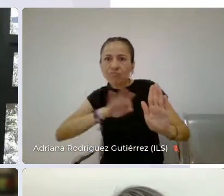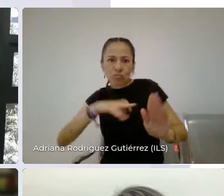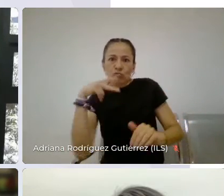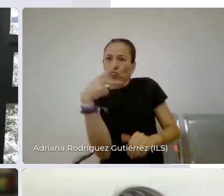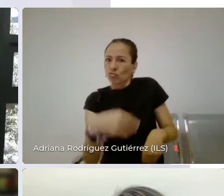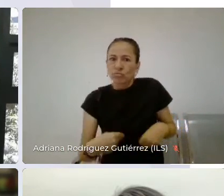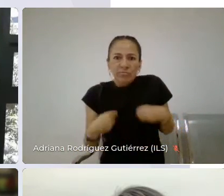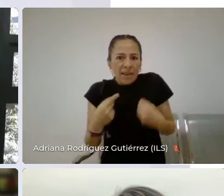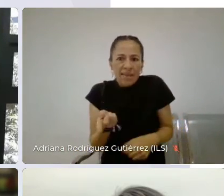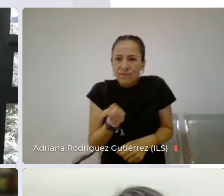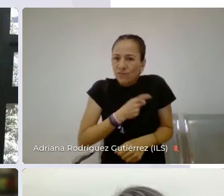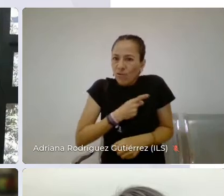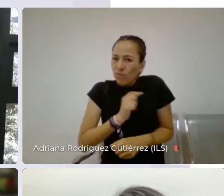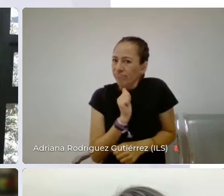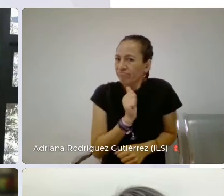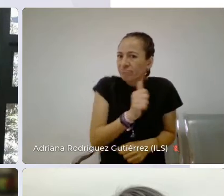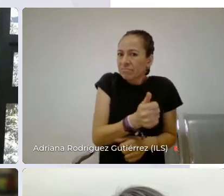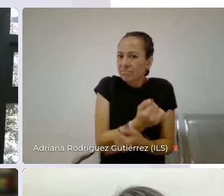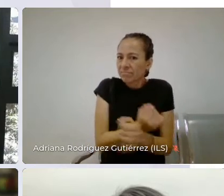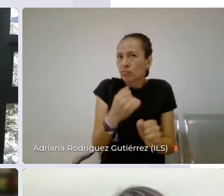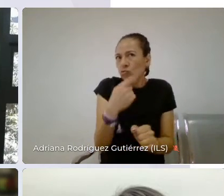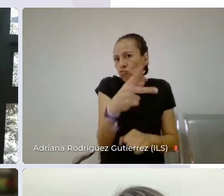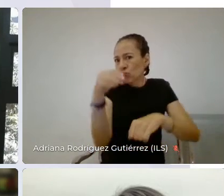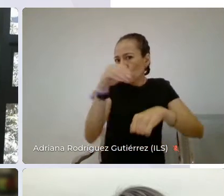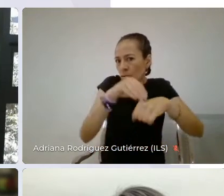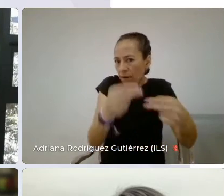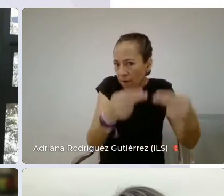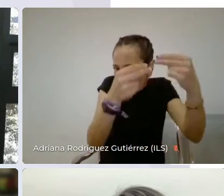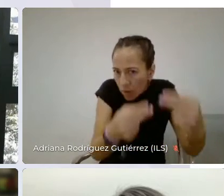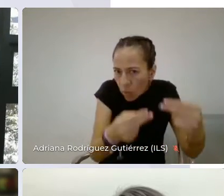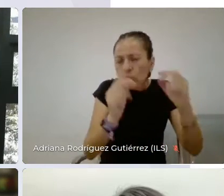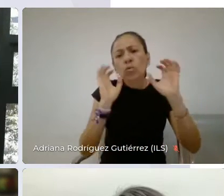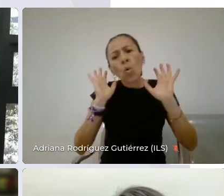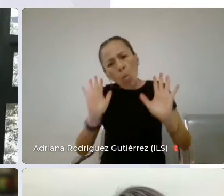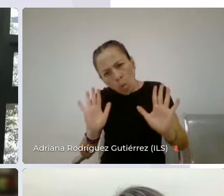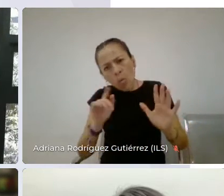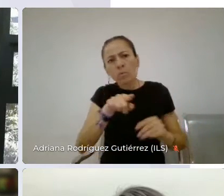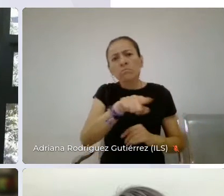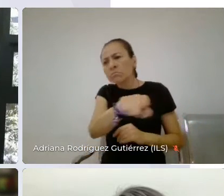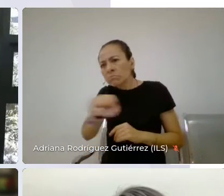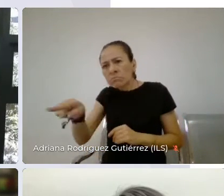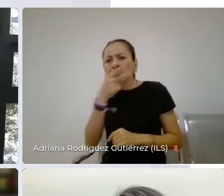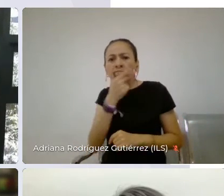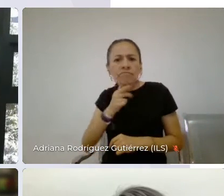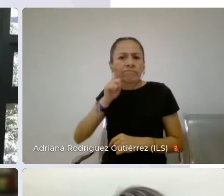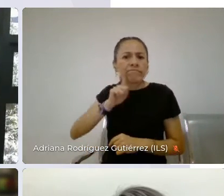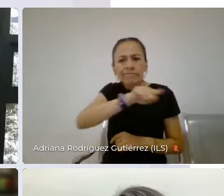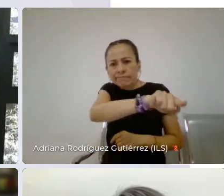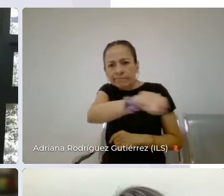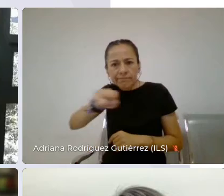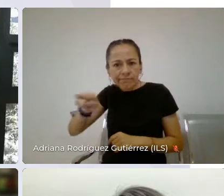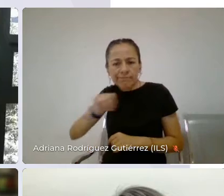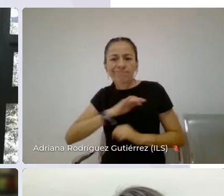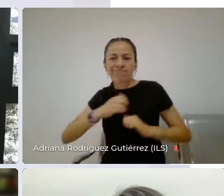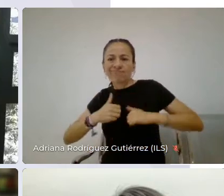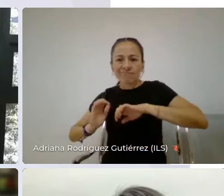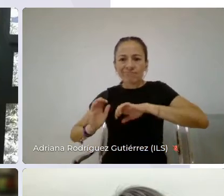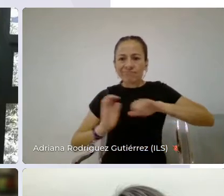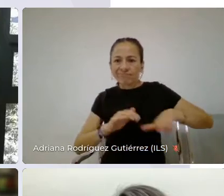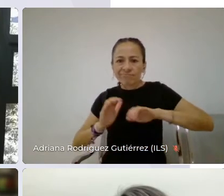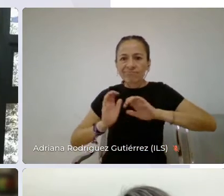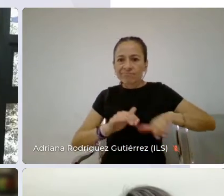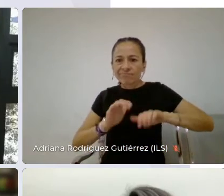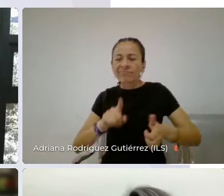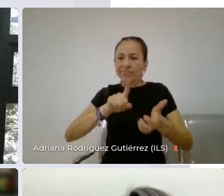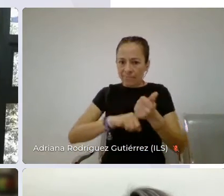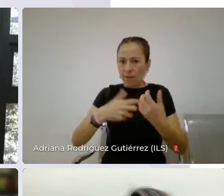están gestionando o con la inclusión de ellas y de ellos en una cadena productiva. Aquí tenemos